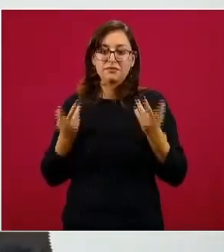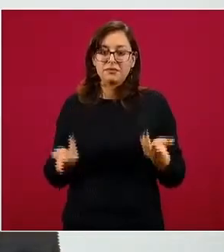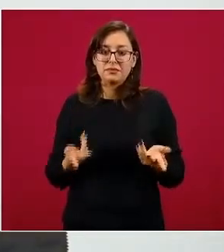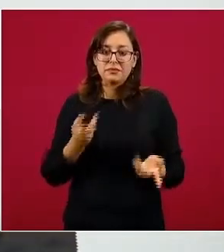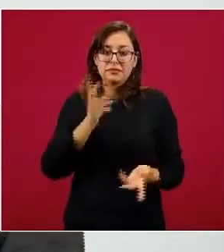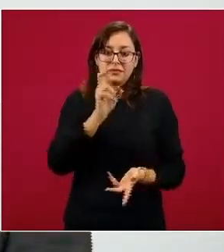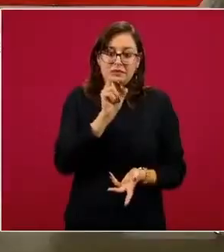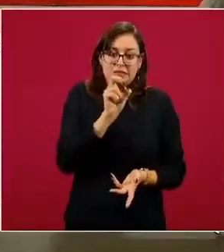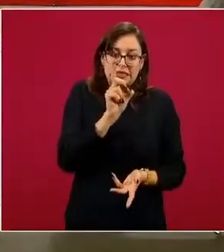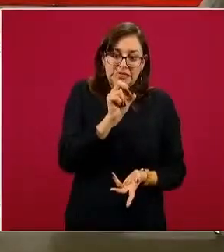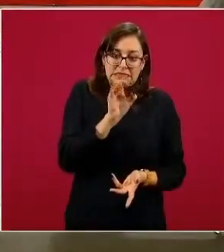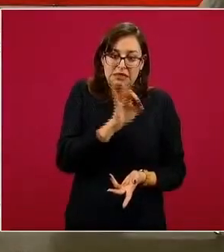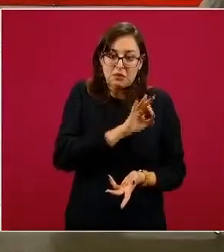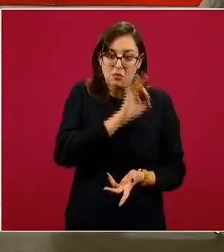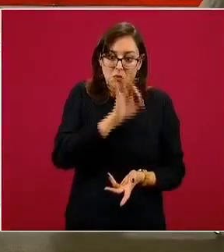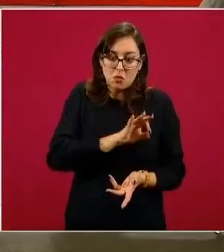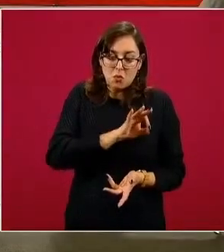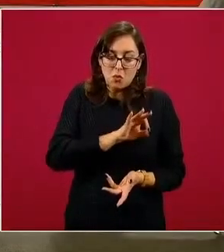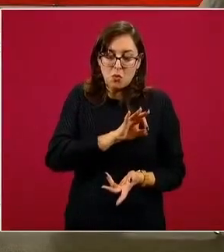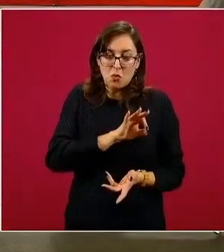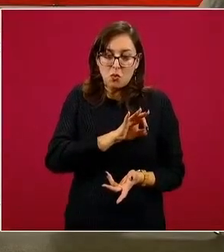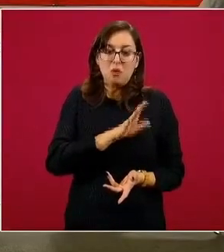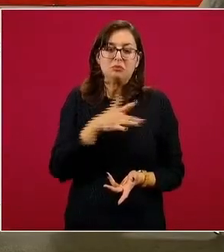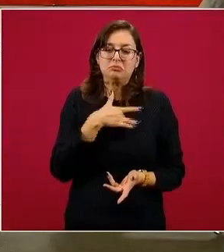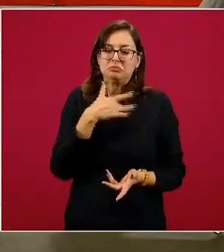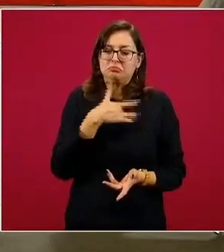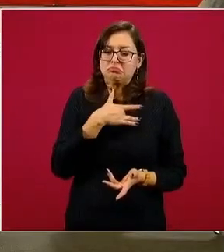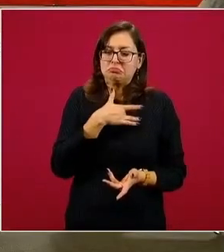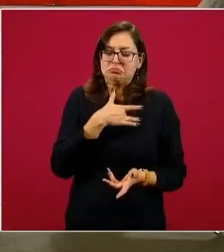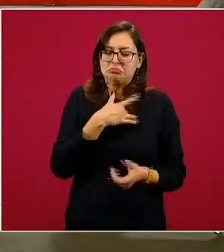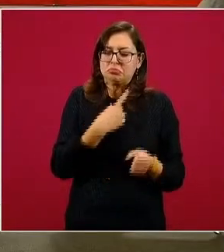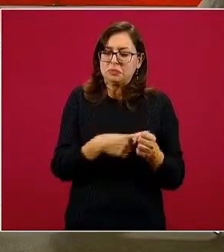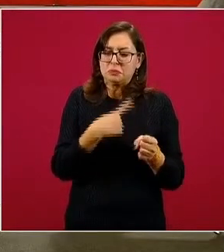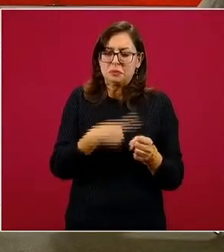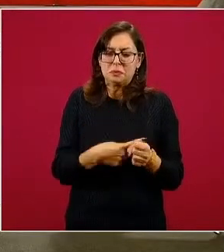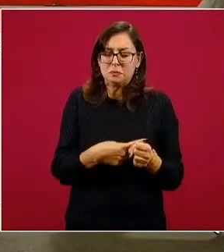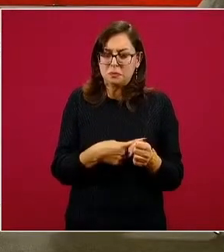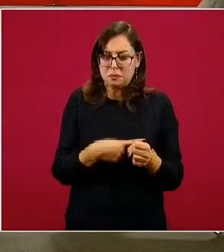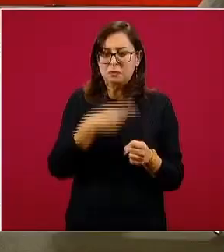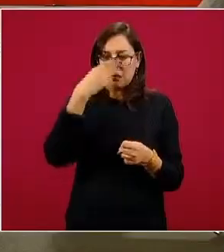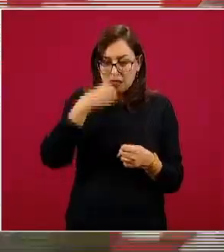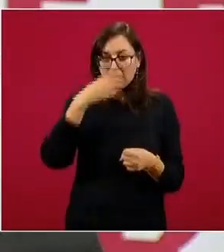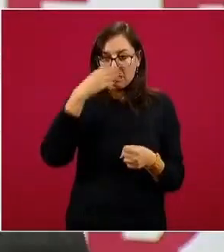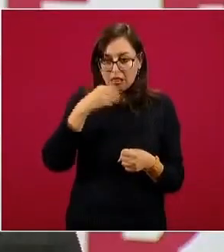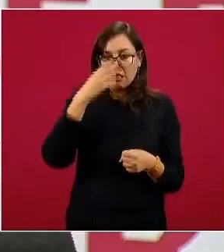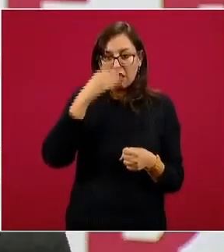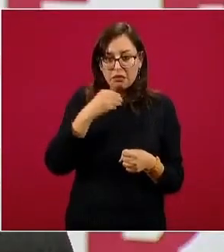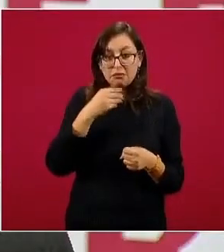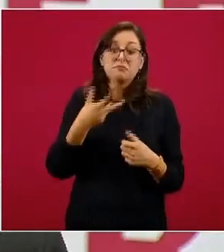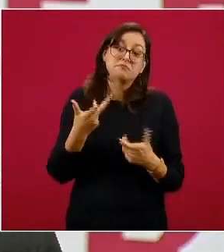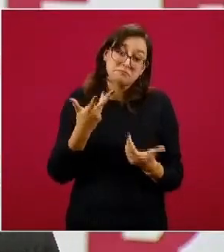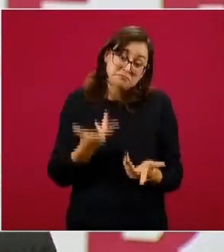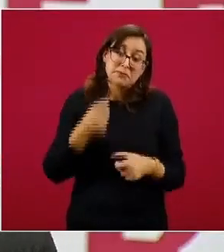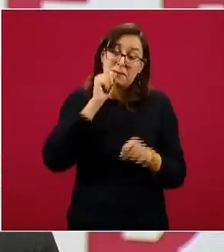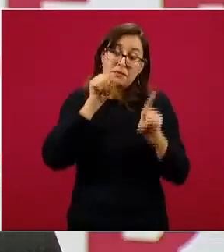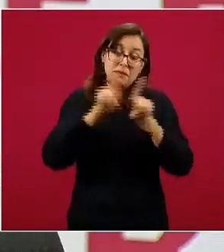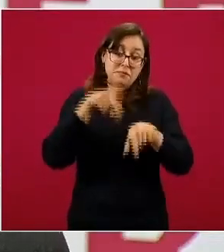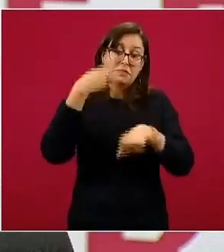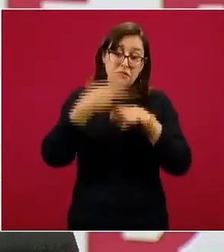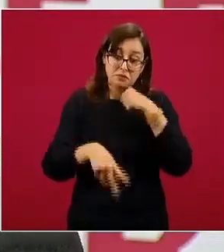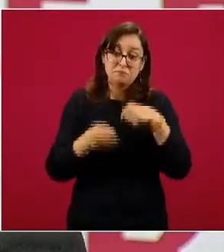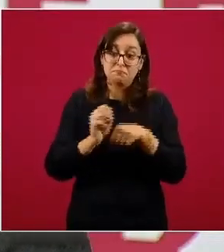parte tendremos las manifestaciones clínicas de la influenza y el riesgo de COVID también es